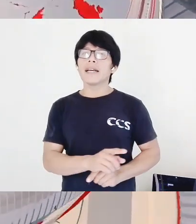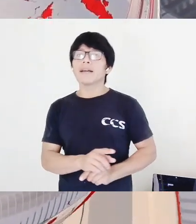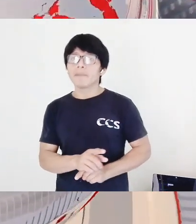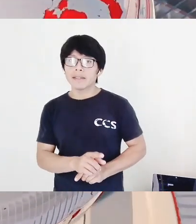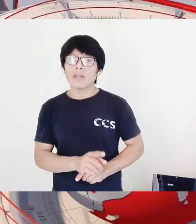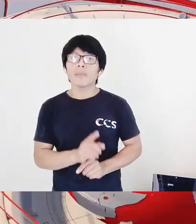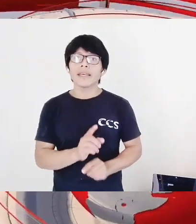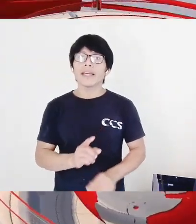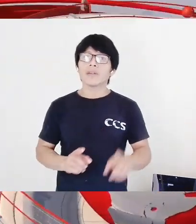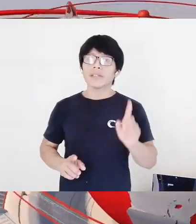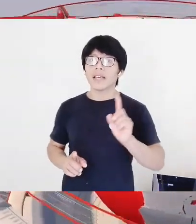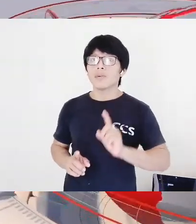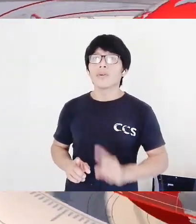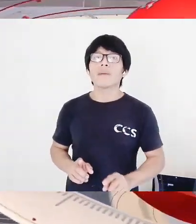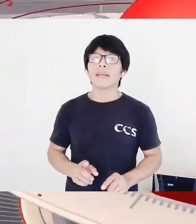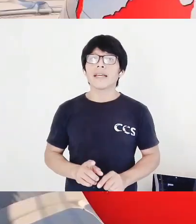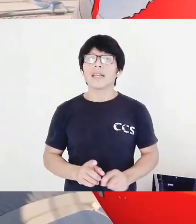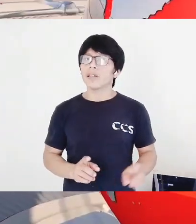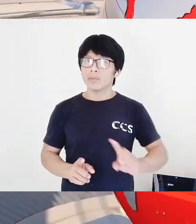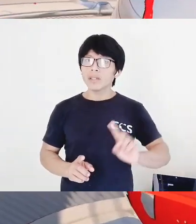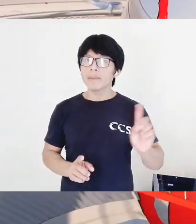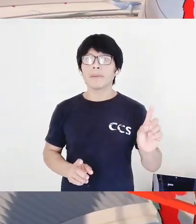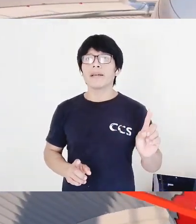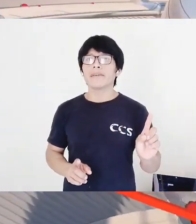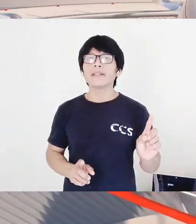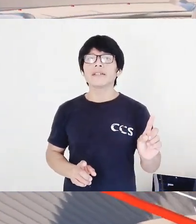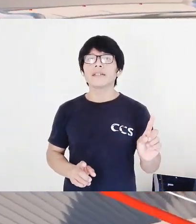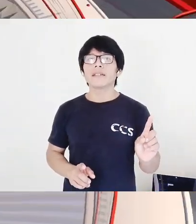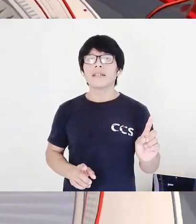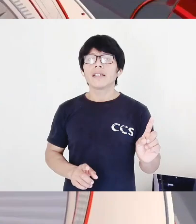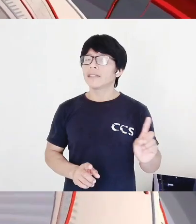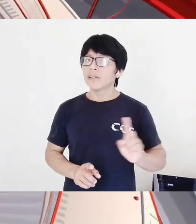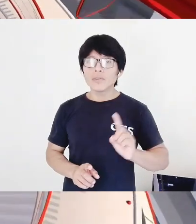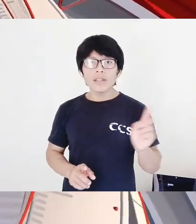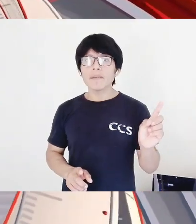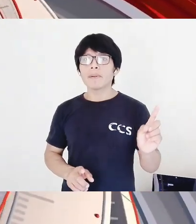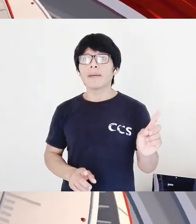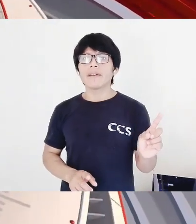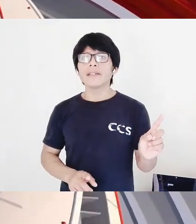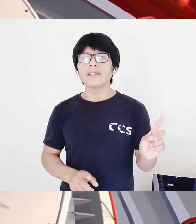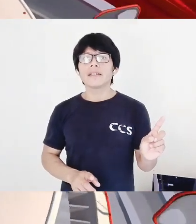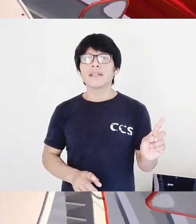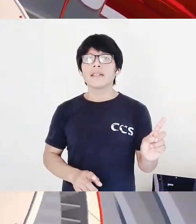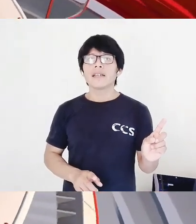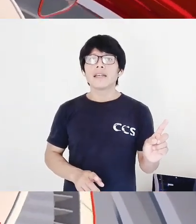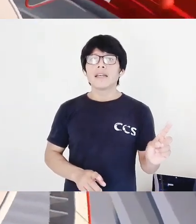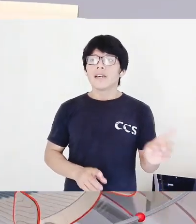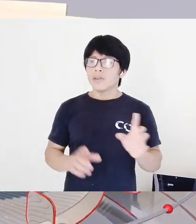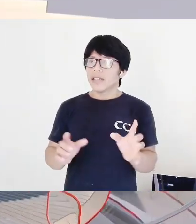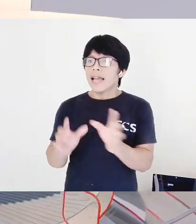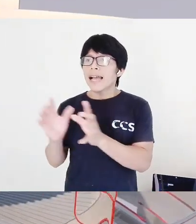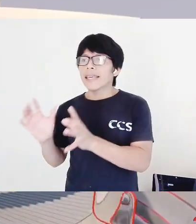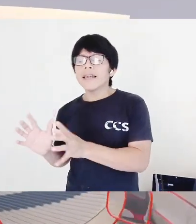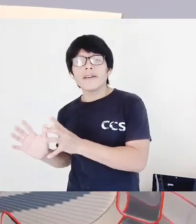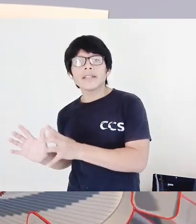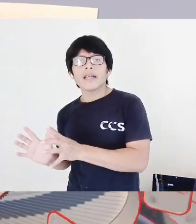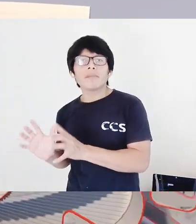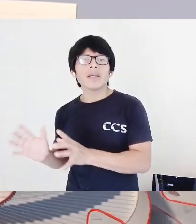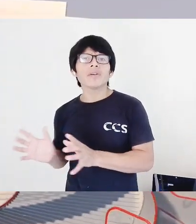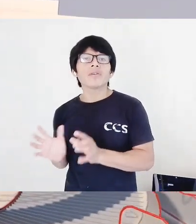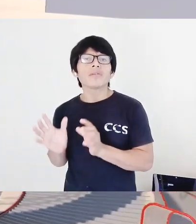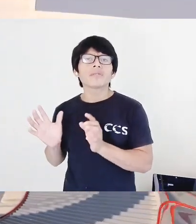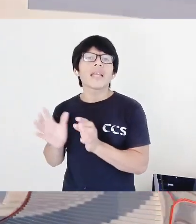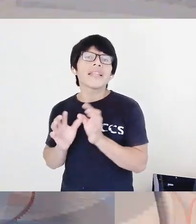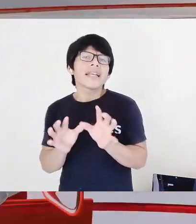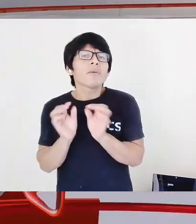primera vez que han matado mexicanos en la Unión Americana, no es la primera vez, en serio, no es la primera vez. O sea, aquí la derecha